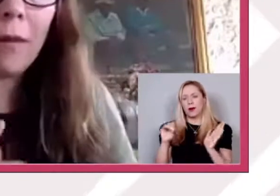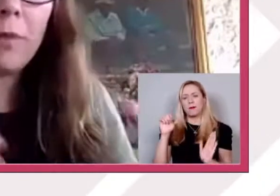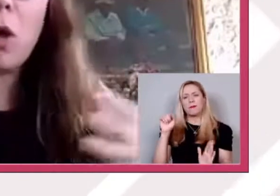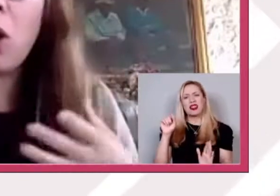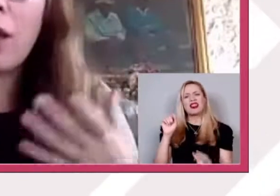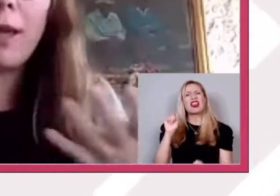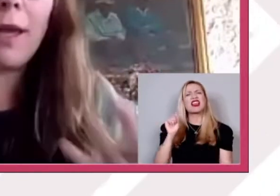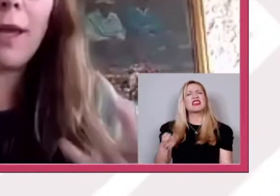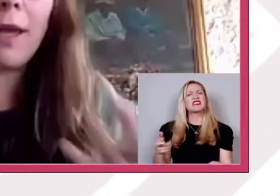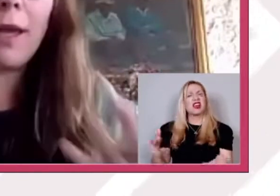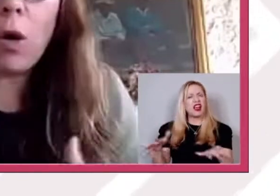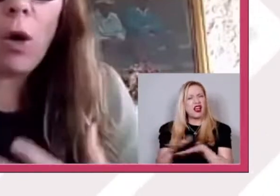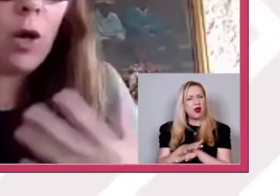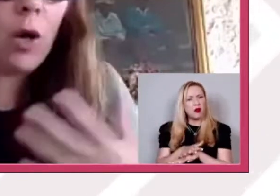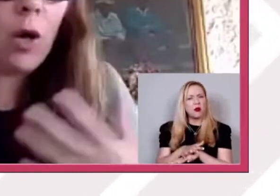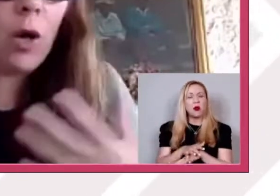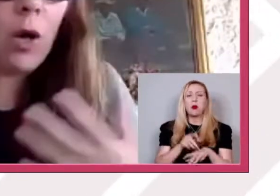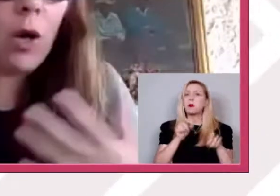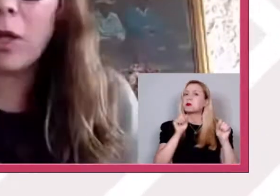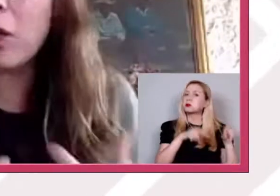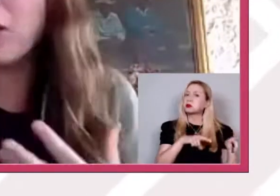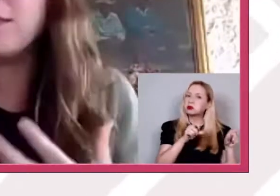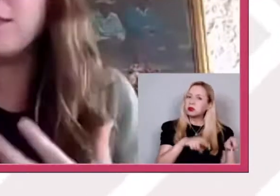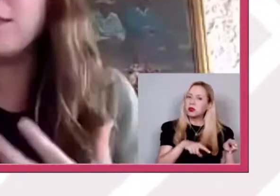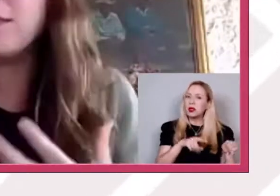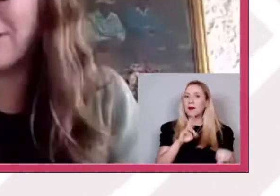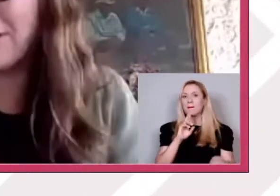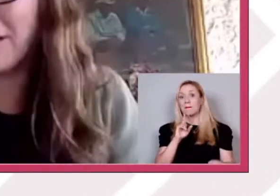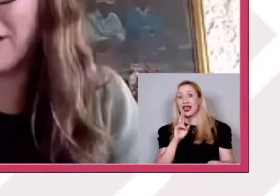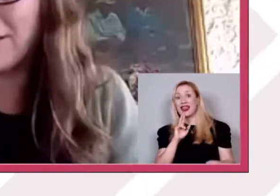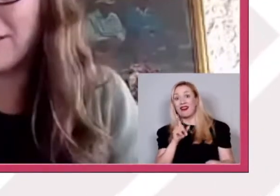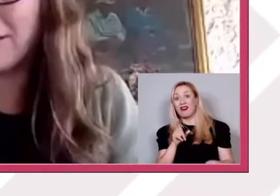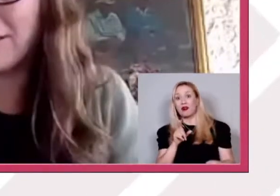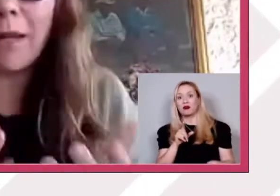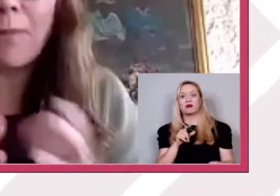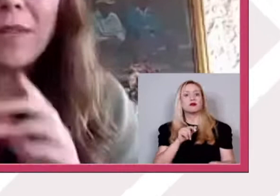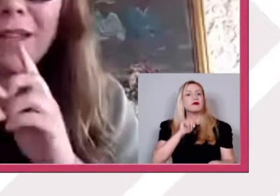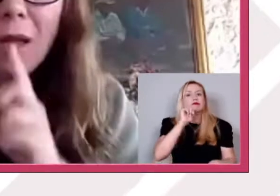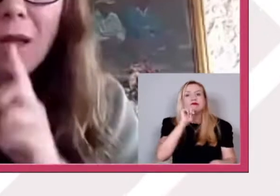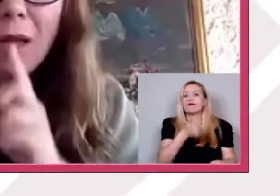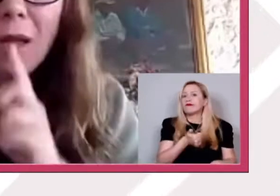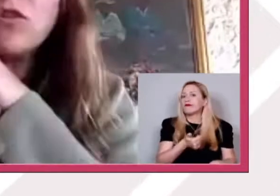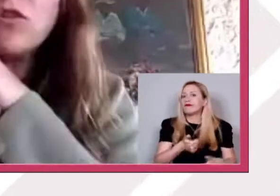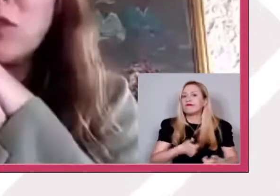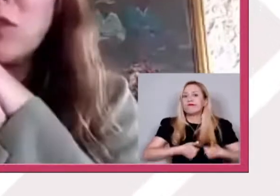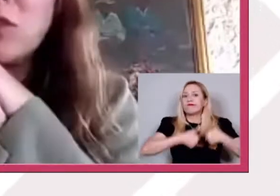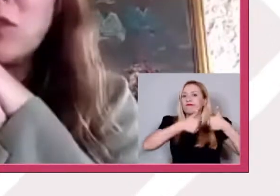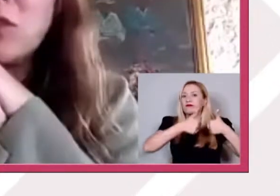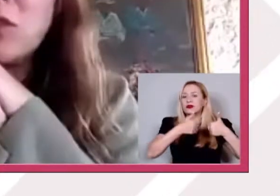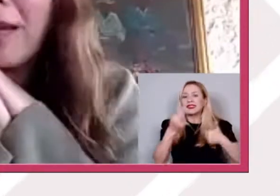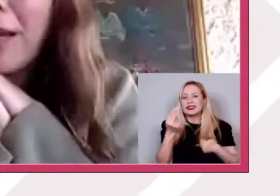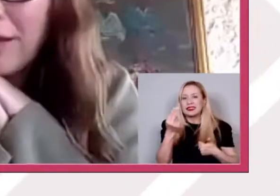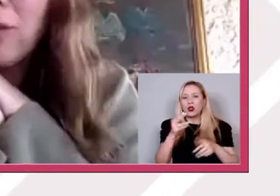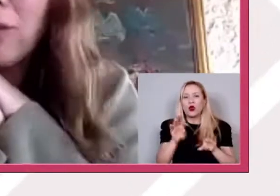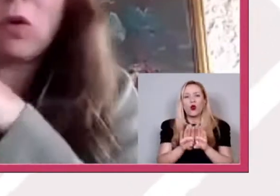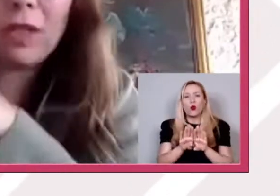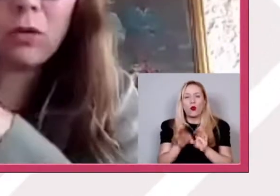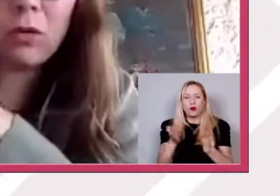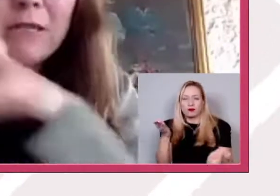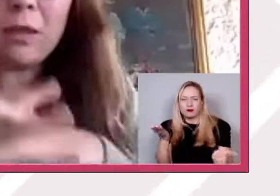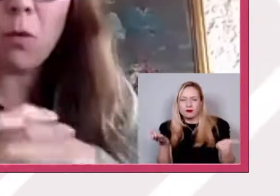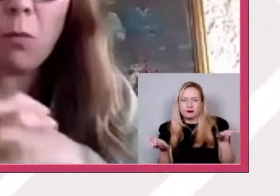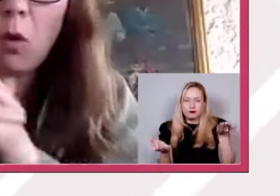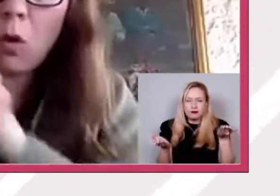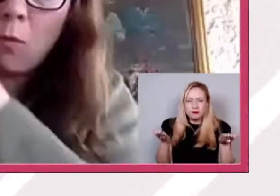no cambió, qué mejoró, qué no mejoró, y creo que es muy importante tener este balance. Pero algo que nos mencionaban